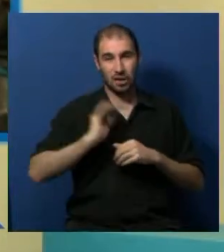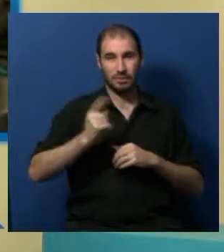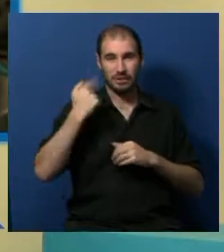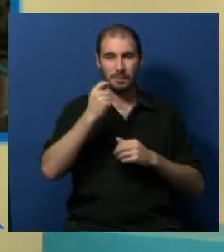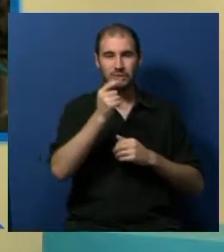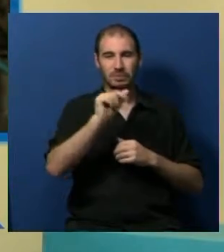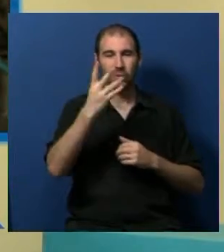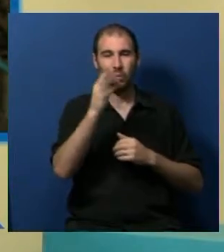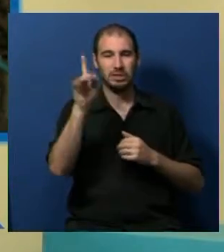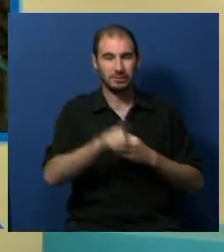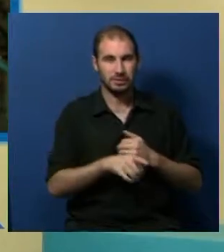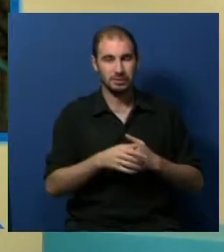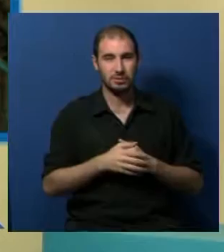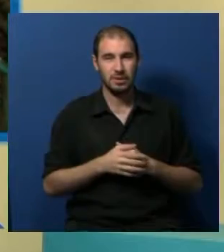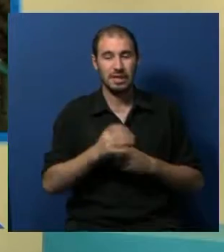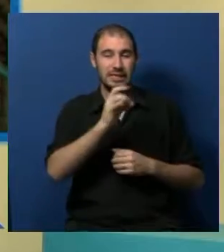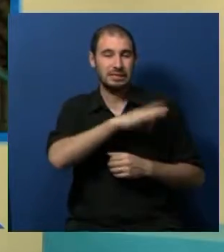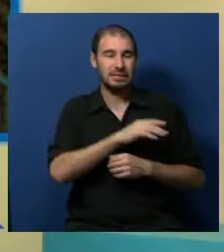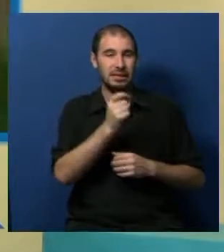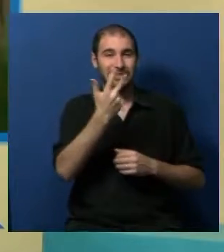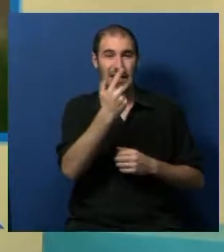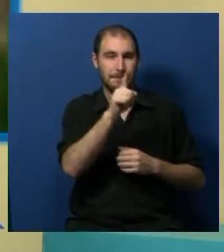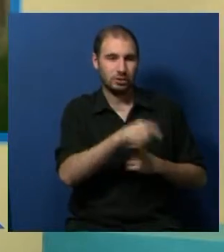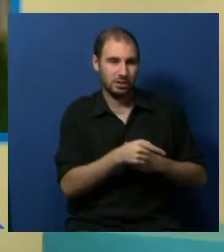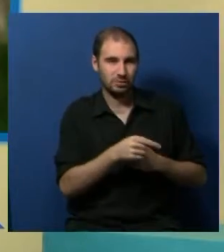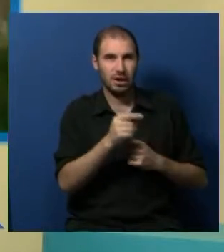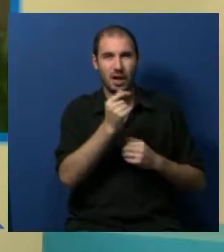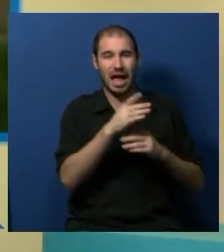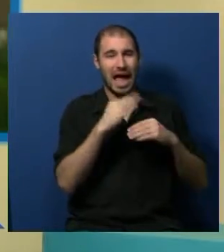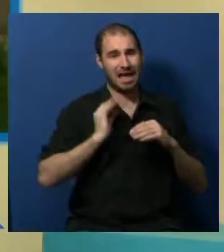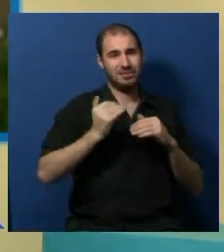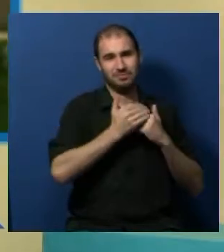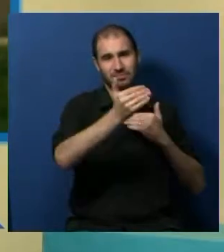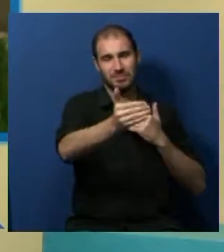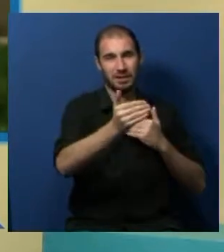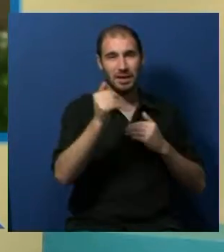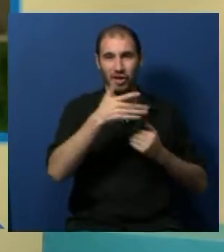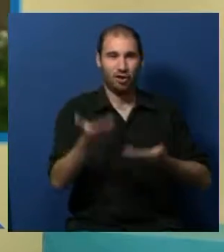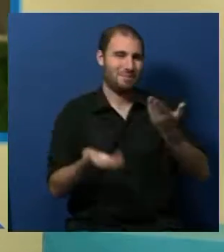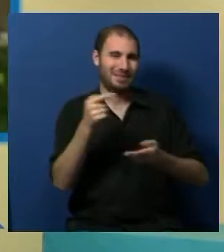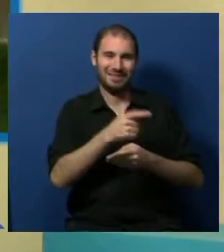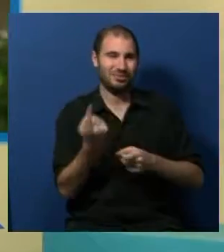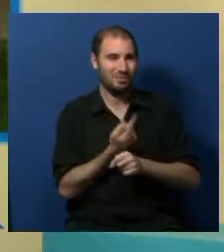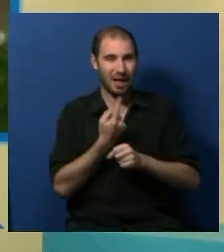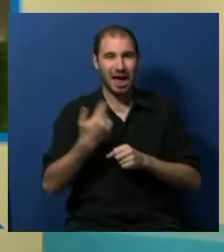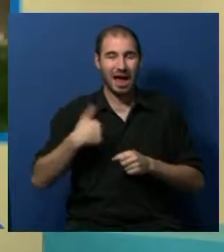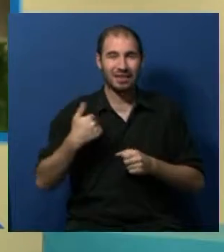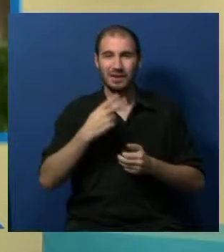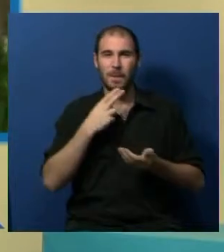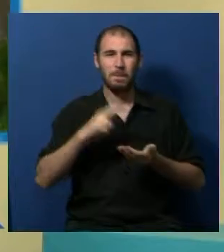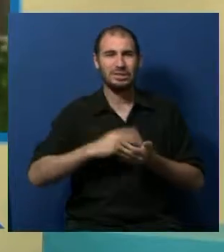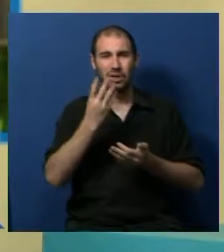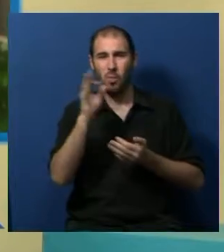una inflación del 40%, Sí. Chile tuvo una inflación del 3% en todo el año. Con eso no podemos competir. Claro. Argentina tiene una presión fiscal